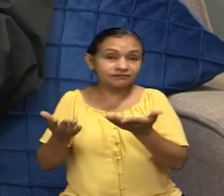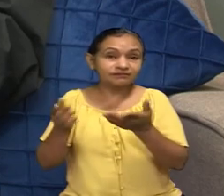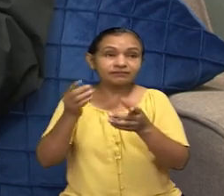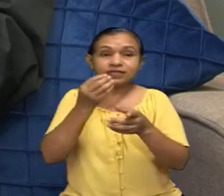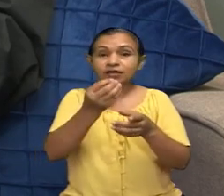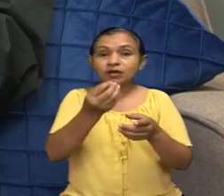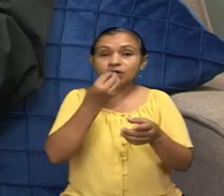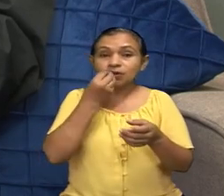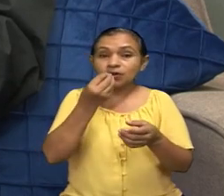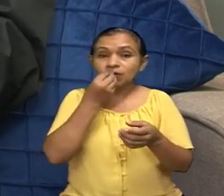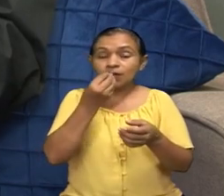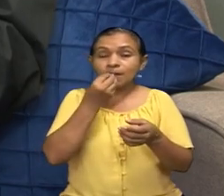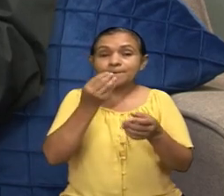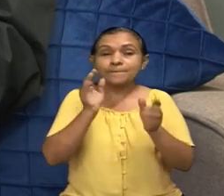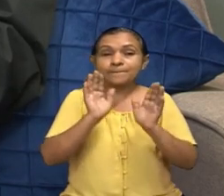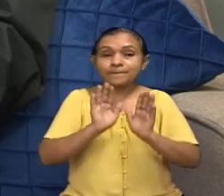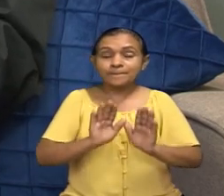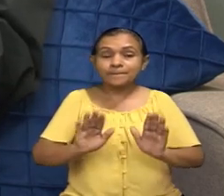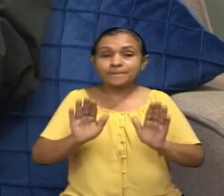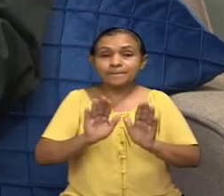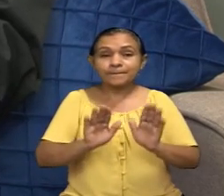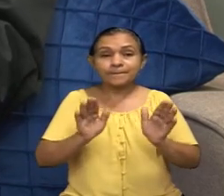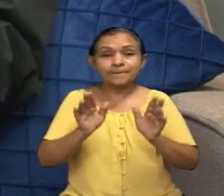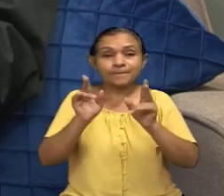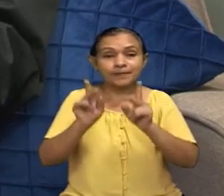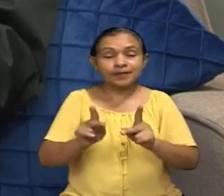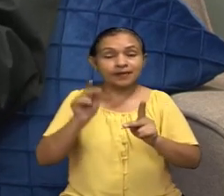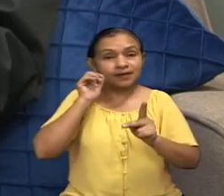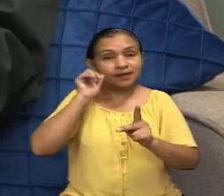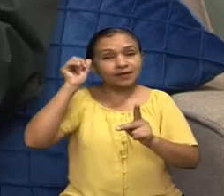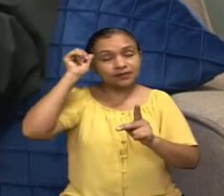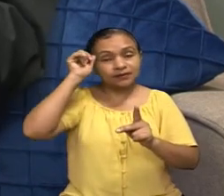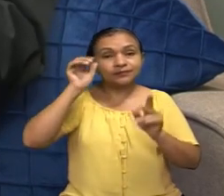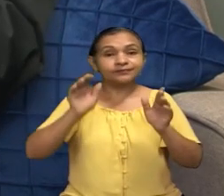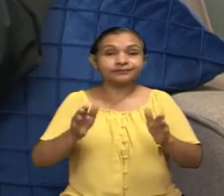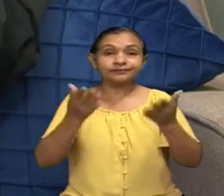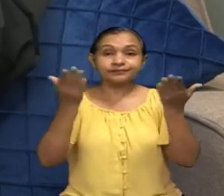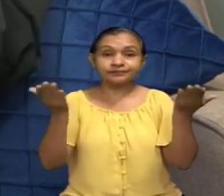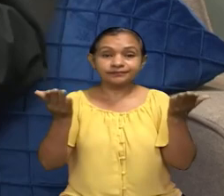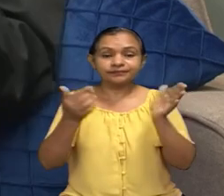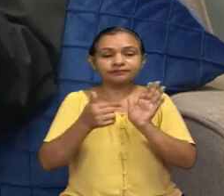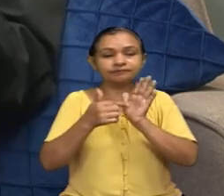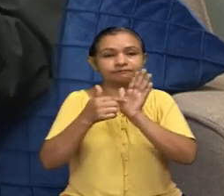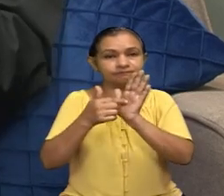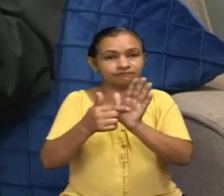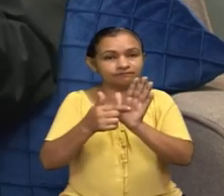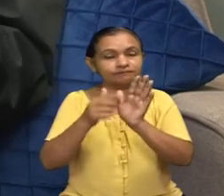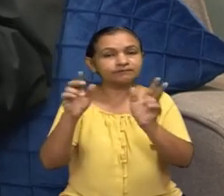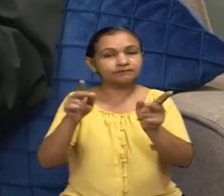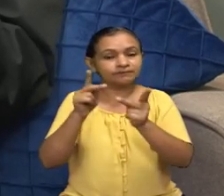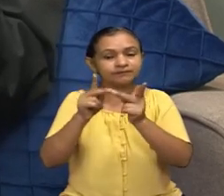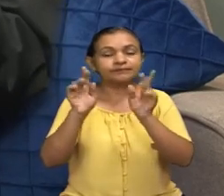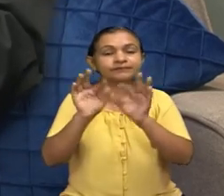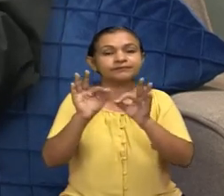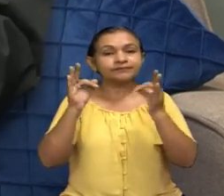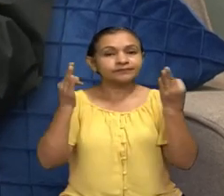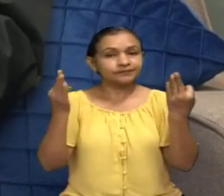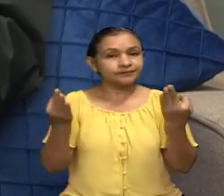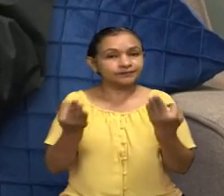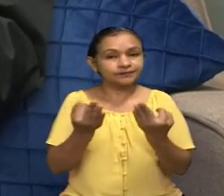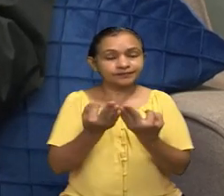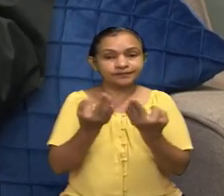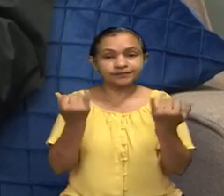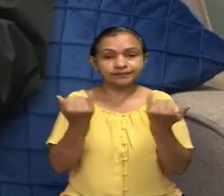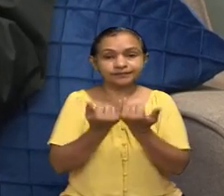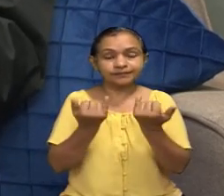ser preferencialmente preparados para las personas adultas mayores. Es un ejemplo muy concreto en familia, pero de igual manera